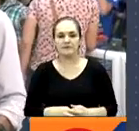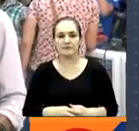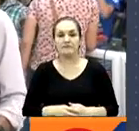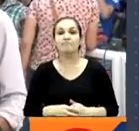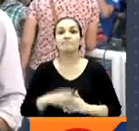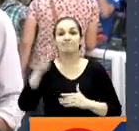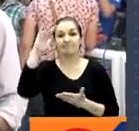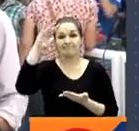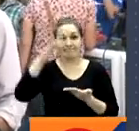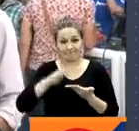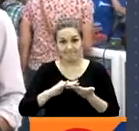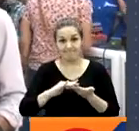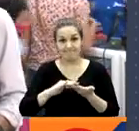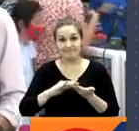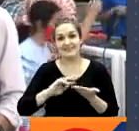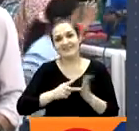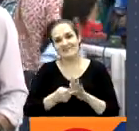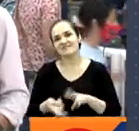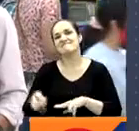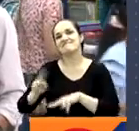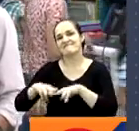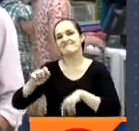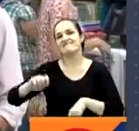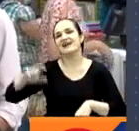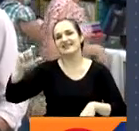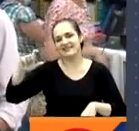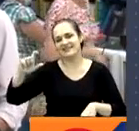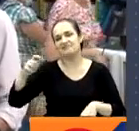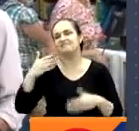Escasez y por ende alza en los precios de los útiles escolares. Muchas gracias, María José.